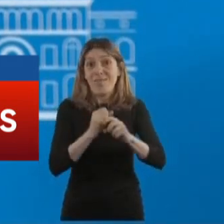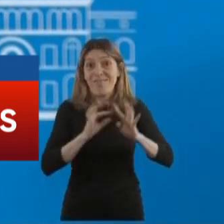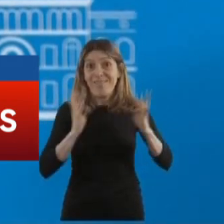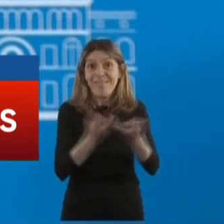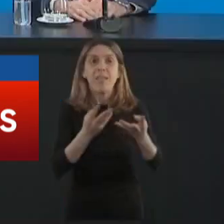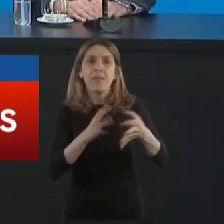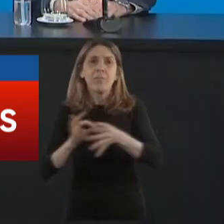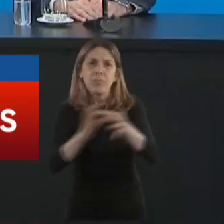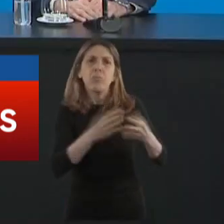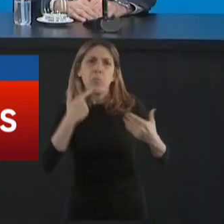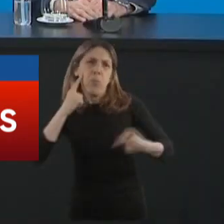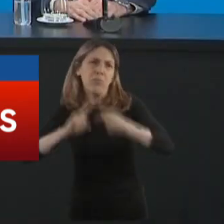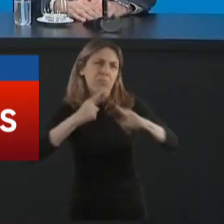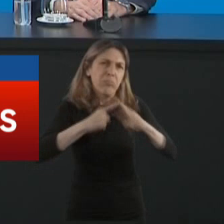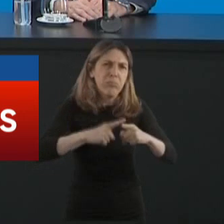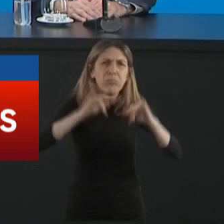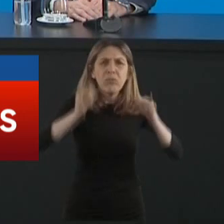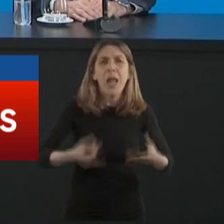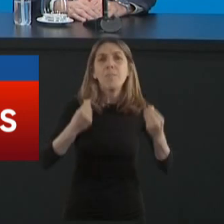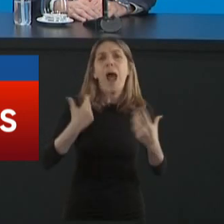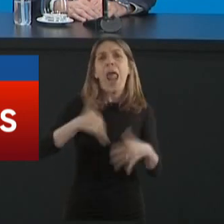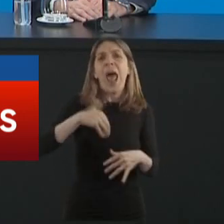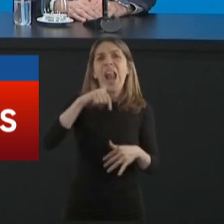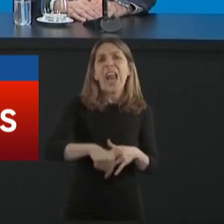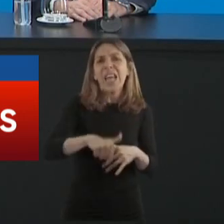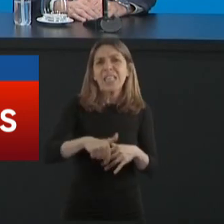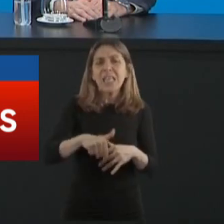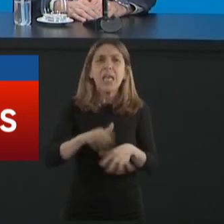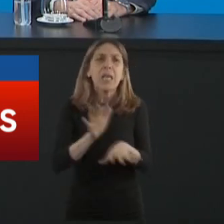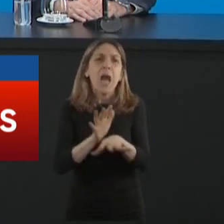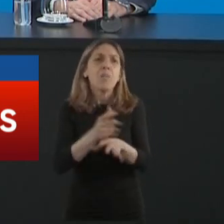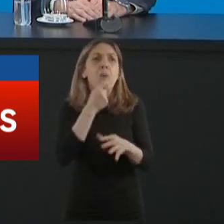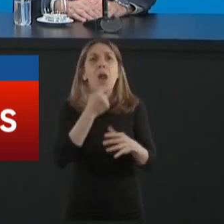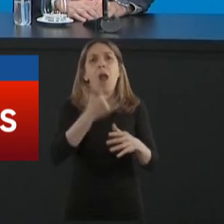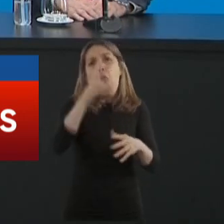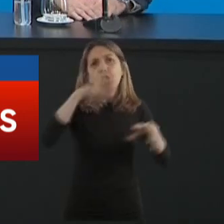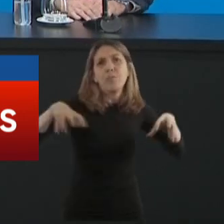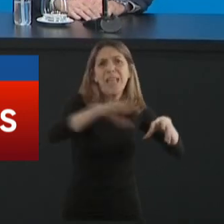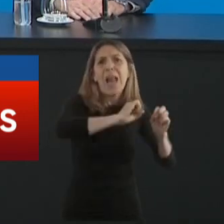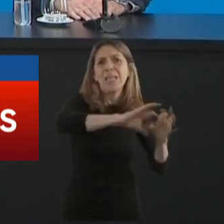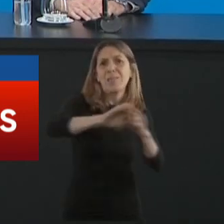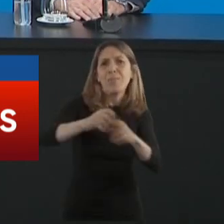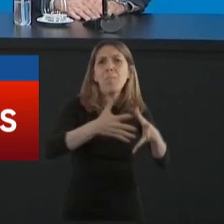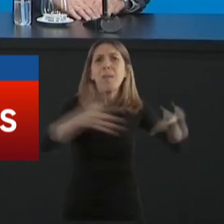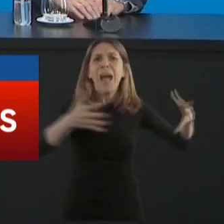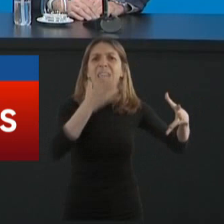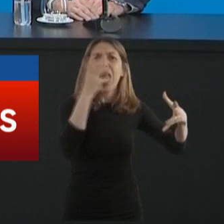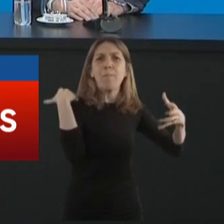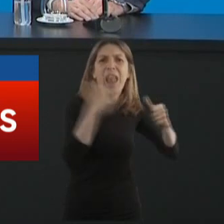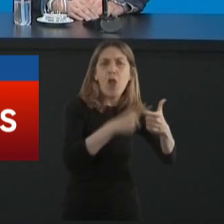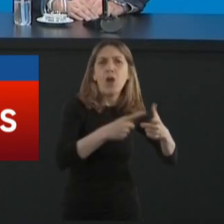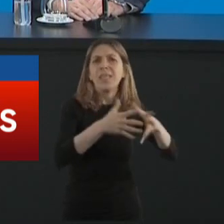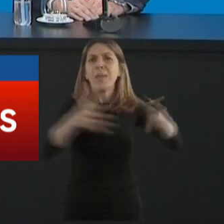podido articular para que en Argentina no solamente no faltara una cama, un respirador para cada argentino y para cada argentina,